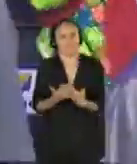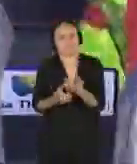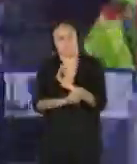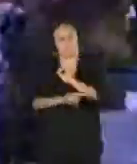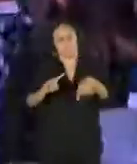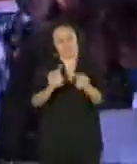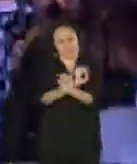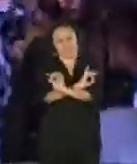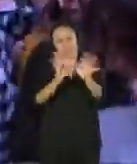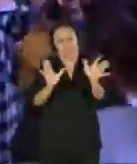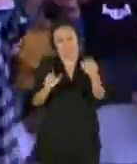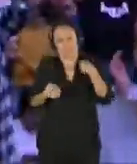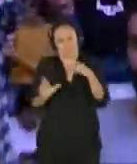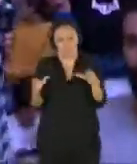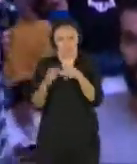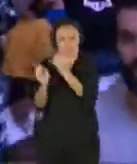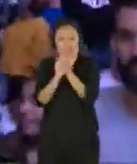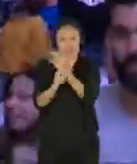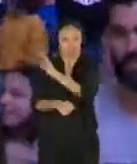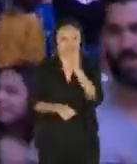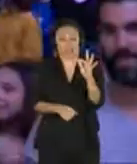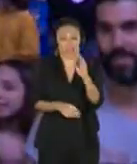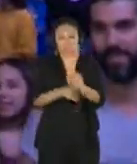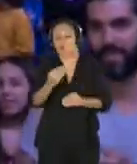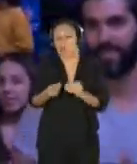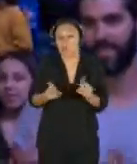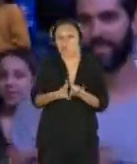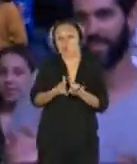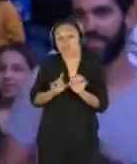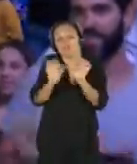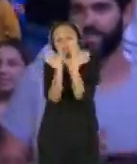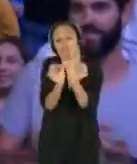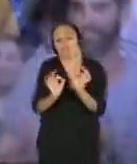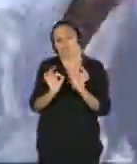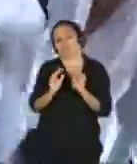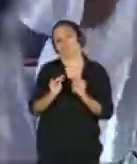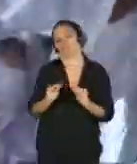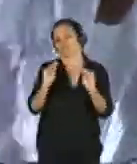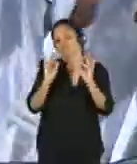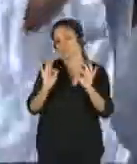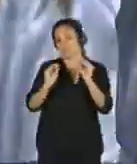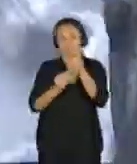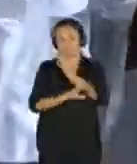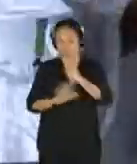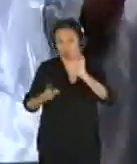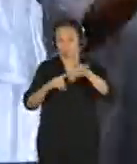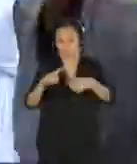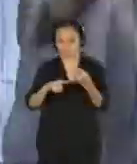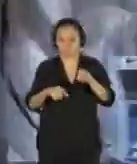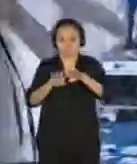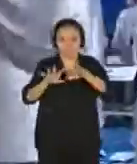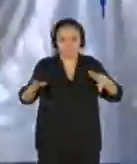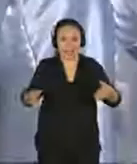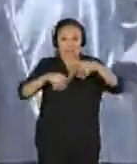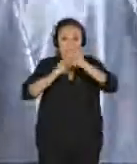bien a las claras que los Triqui Traques lo han hecho, como ellos cantan, a su manera. Estupendos también sobre el escenario